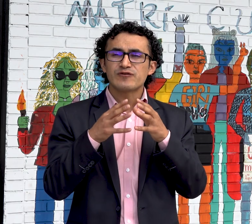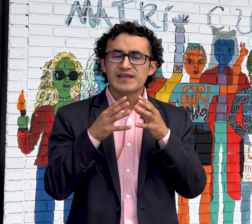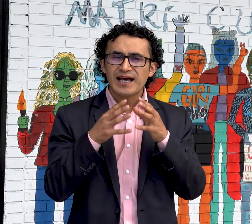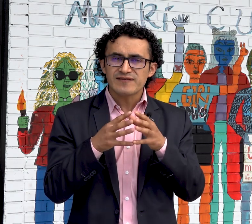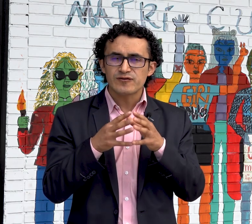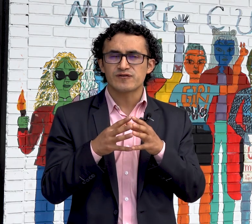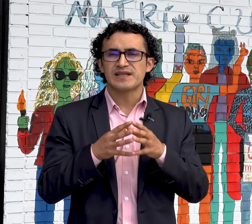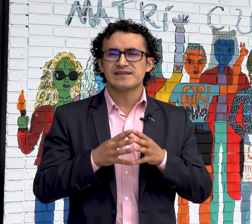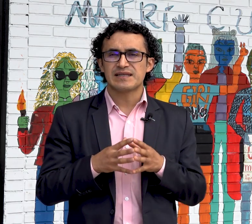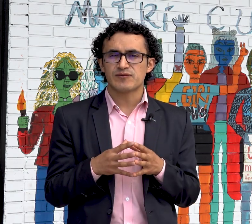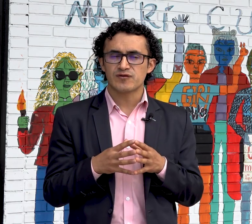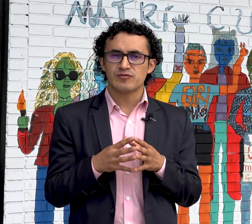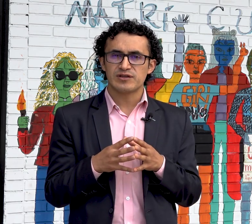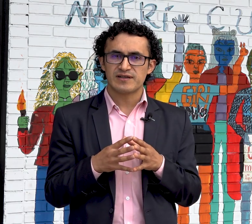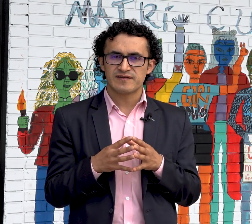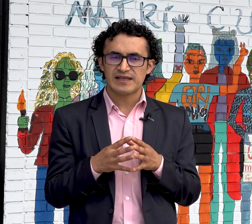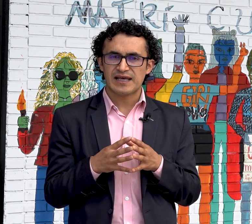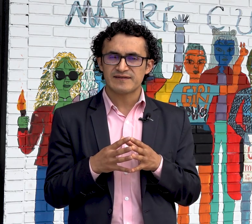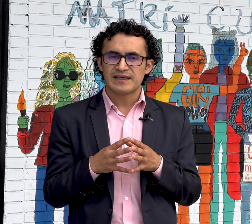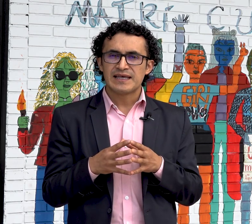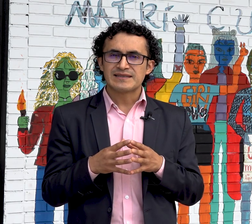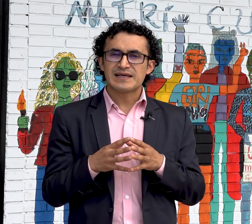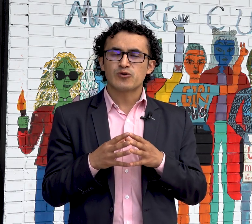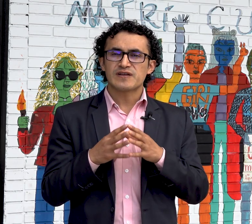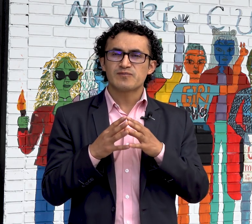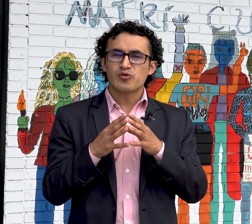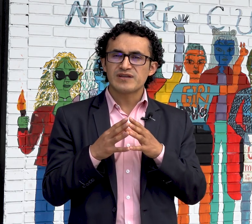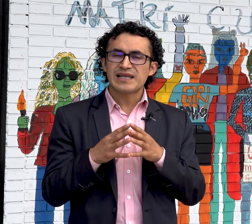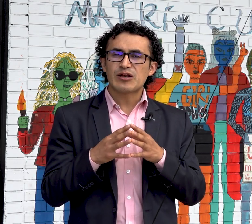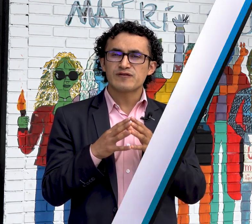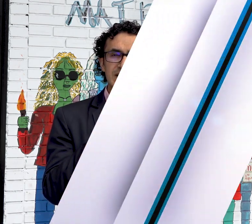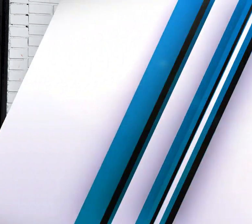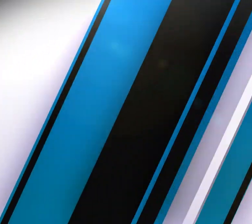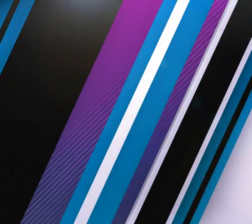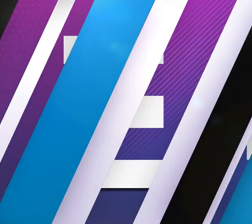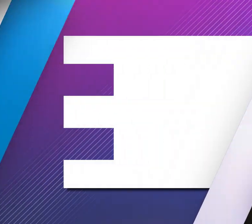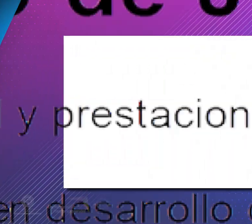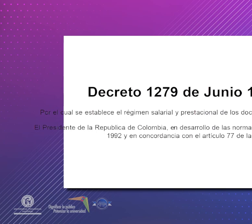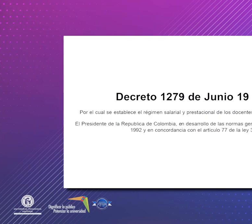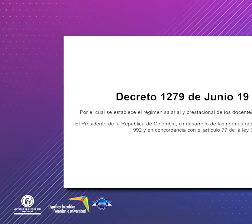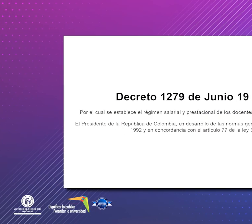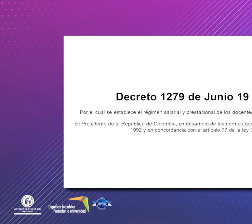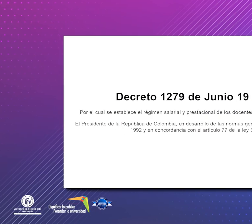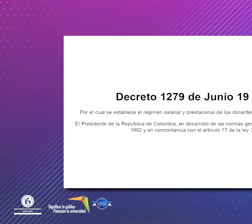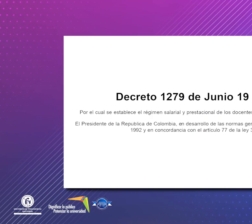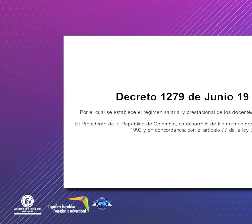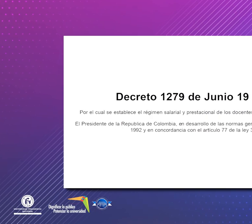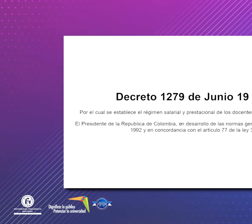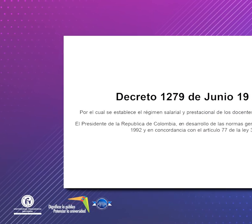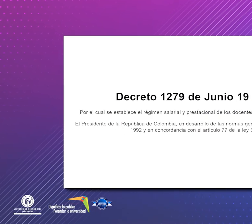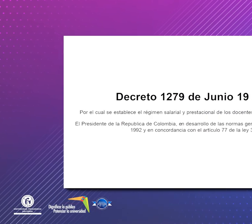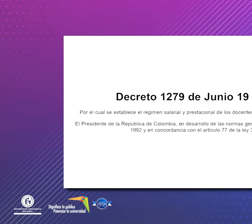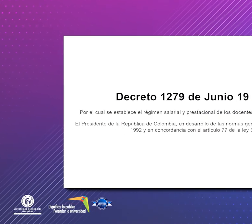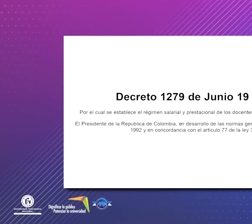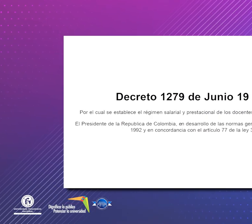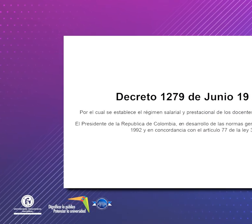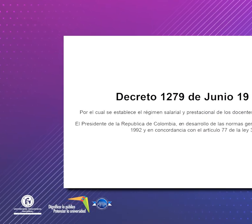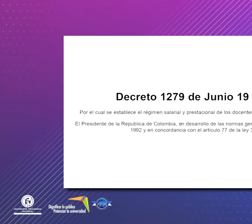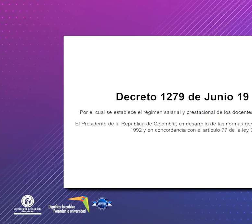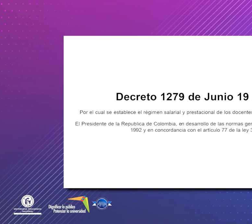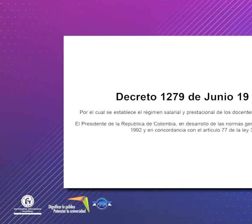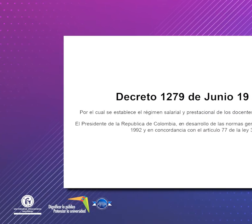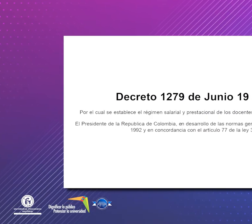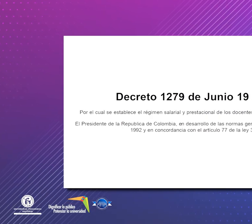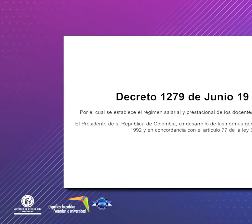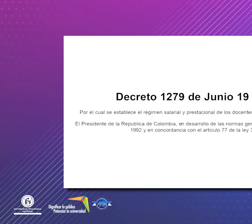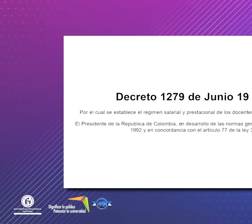a los gastos que tenemos como universidades, que correspondan a los incrementos que representa sostener el decreto